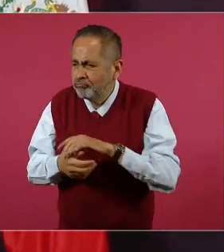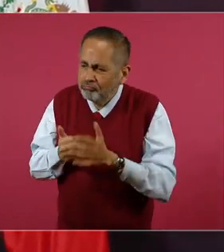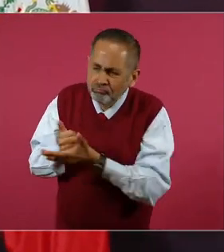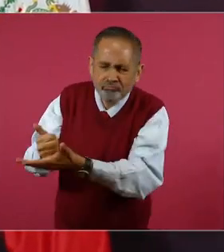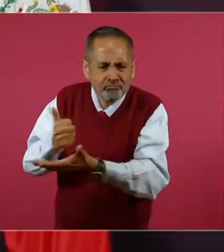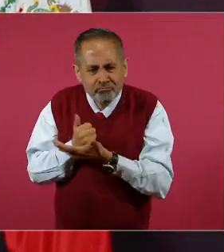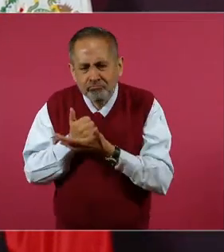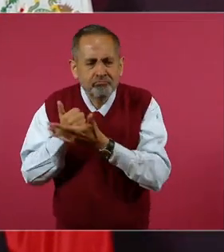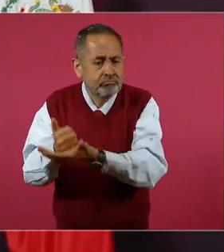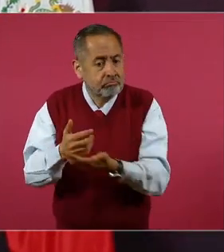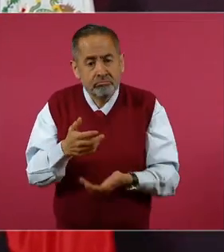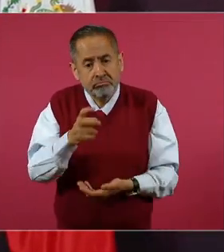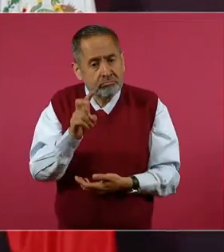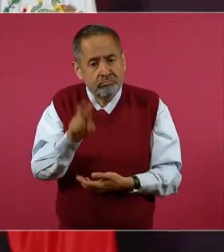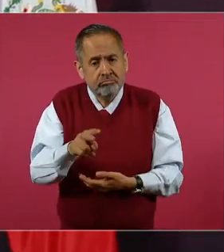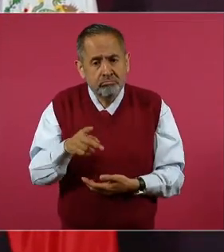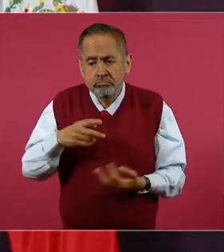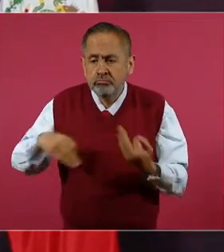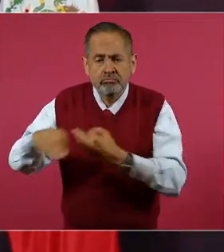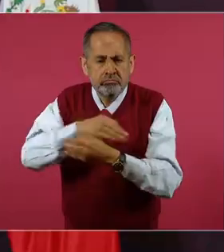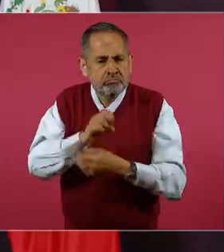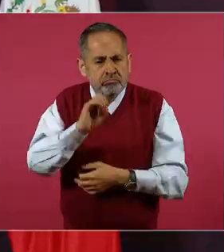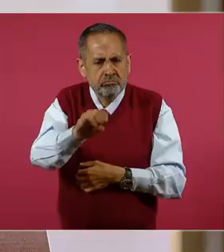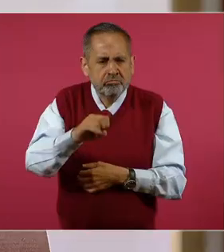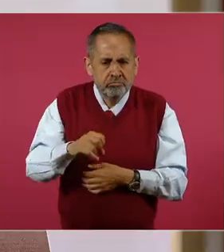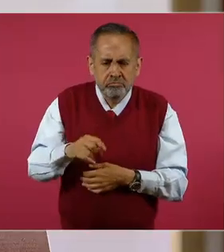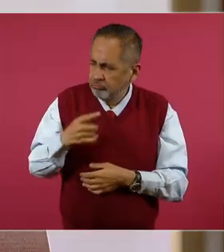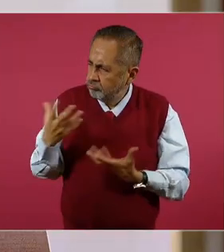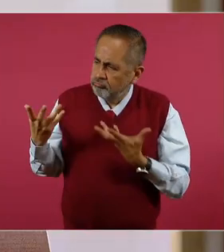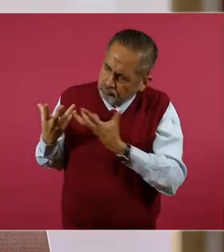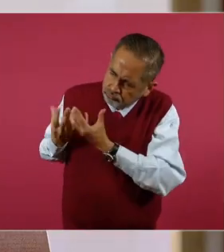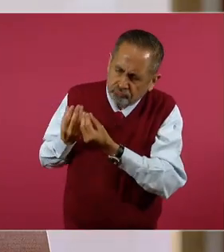y todo mundo está a favor de la limpieza.